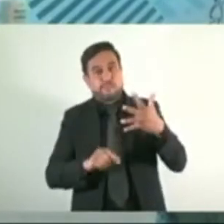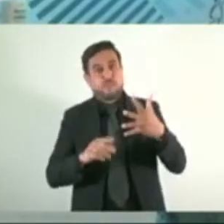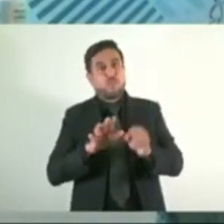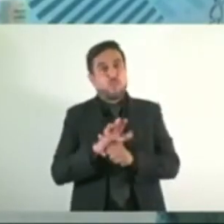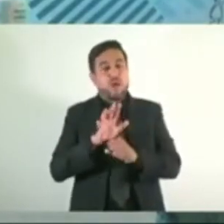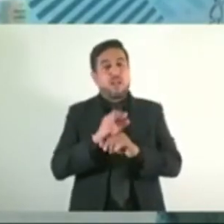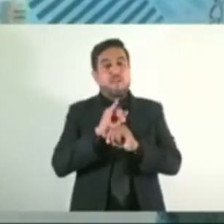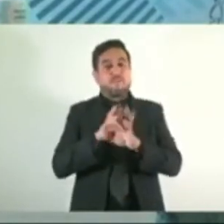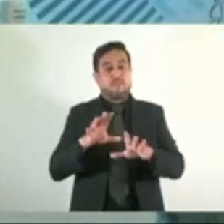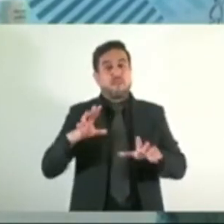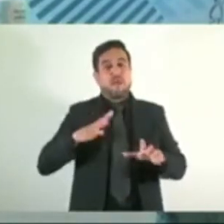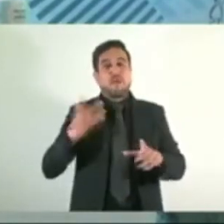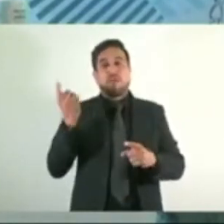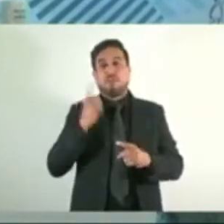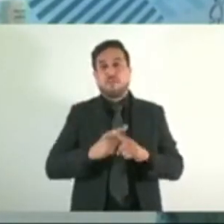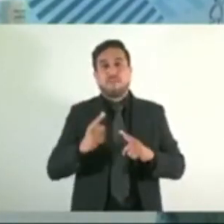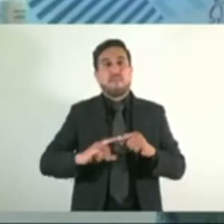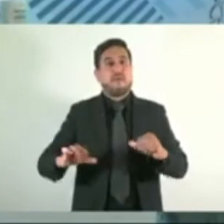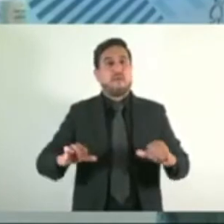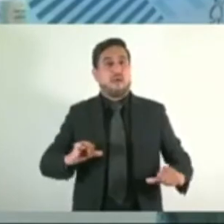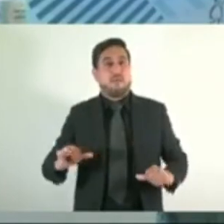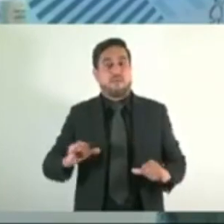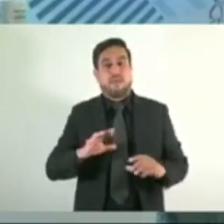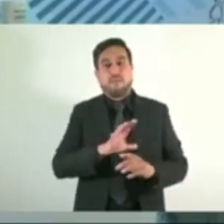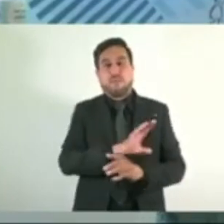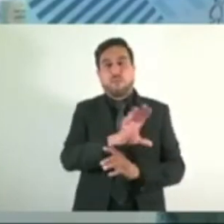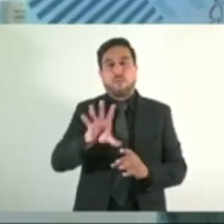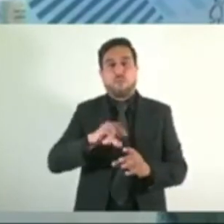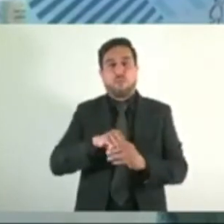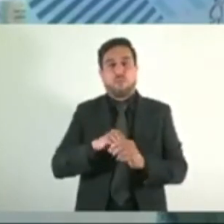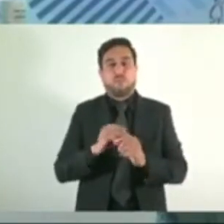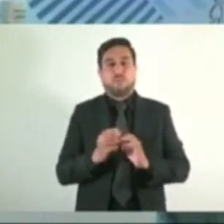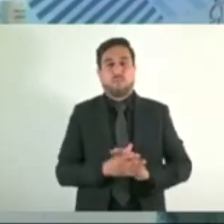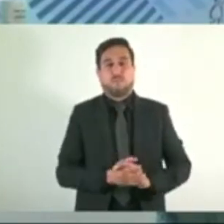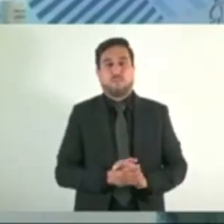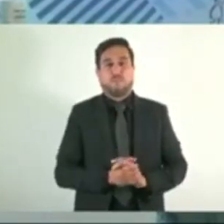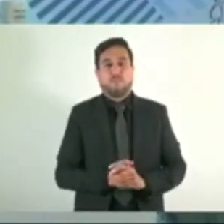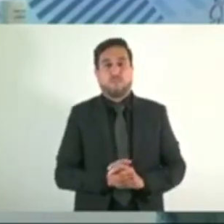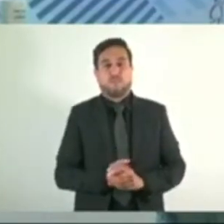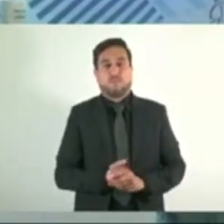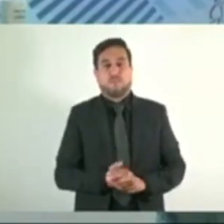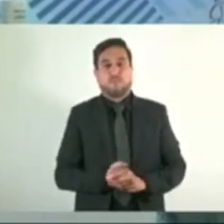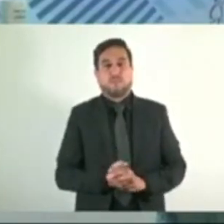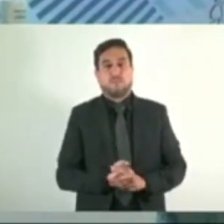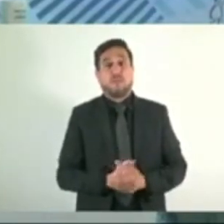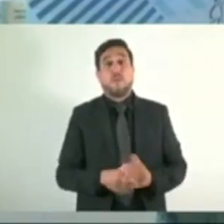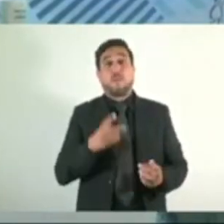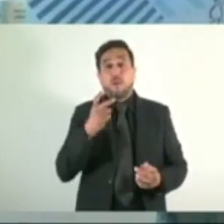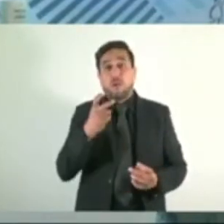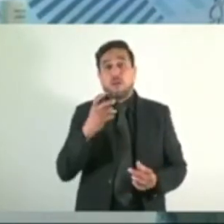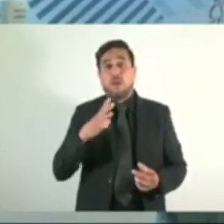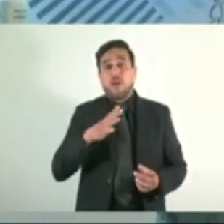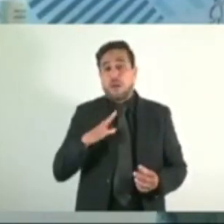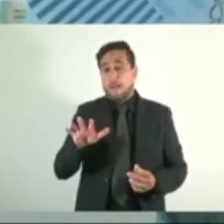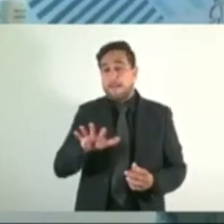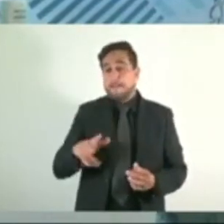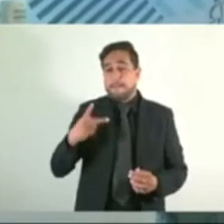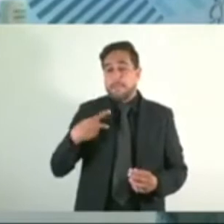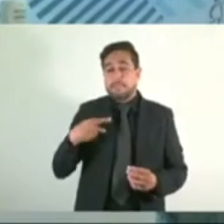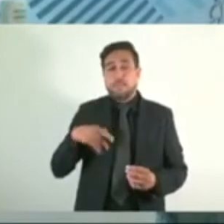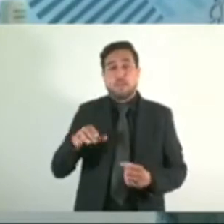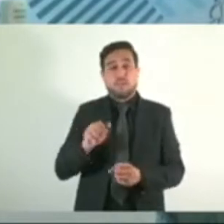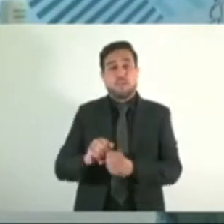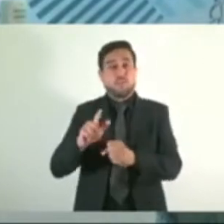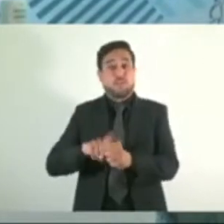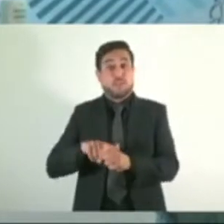y cada una de las actividades, fundamentalmente con el acercamiento social que ha tenido el Poder Judicial del